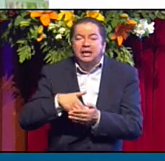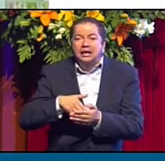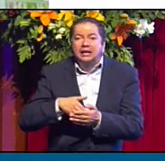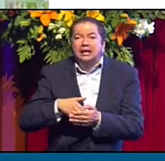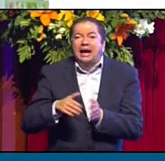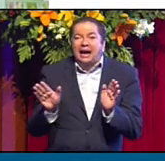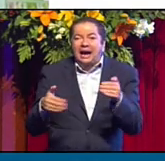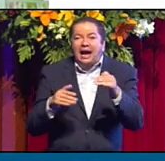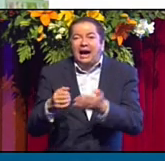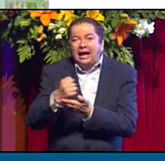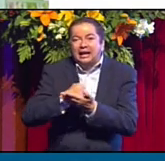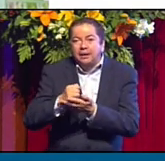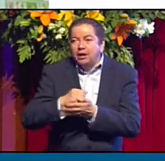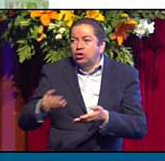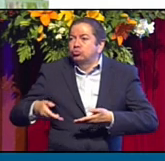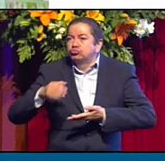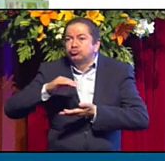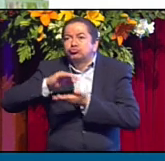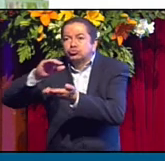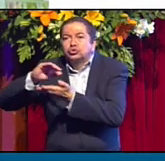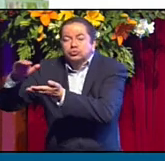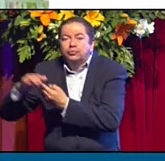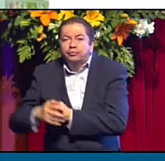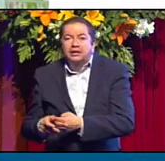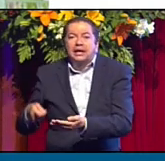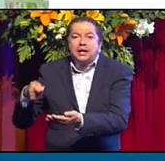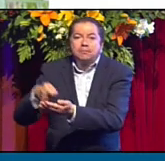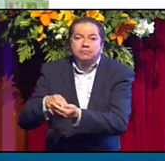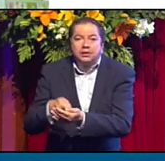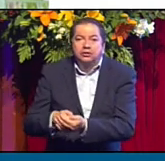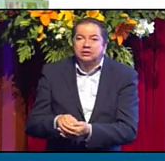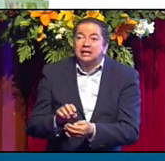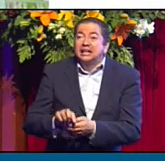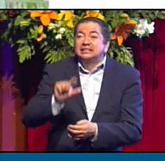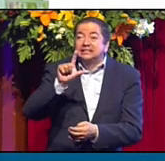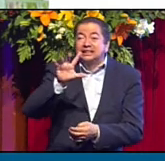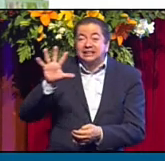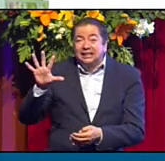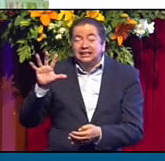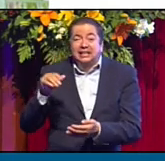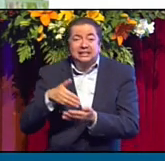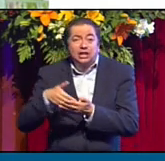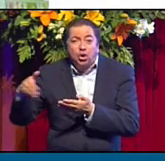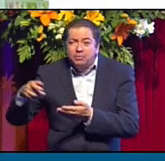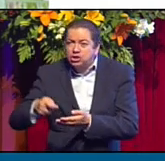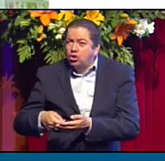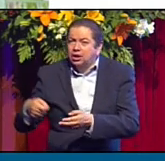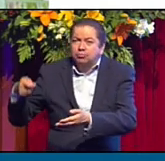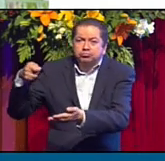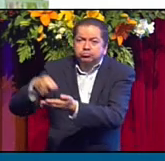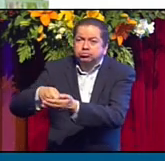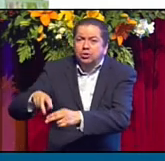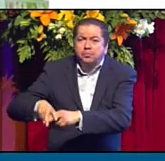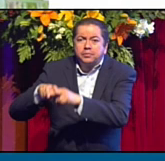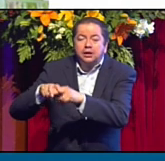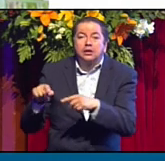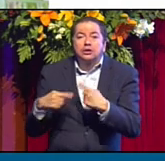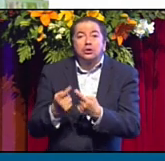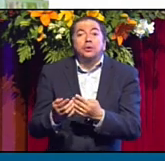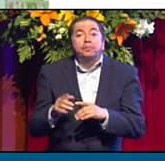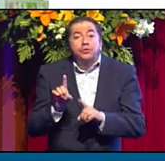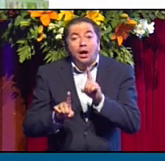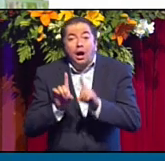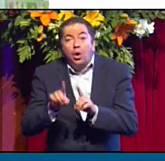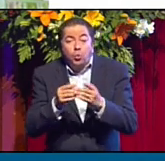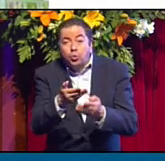8.397 cajas de remedio. Tuvimos una inversión de 74, casi 75 millones de pesos. Y quiero decirle que el atenolol, que